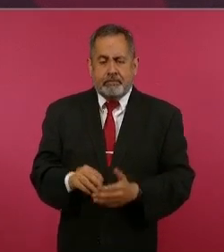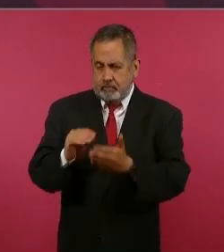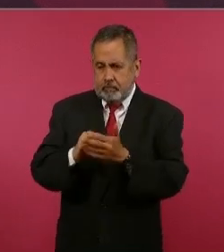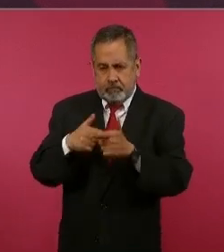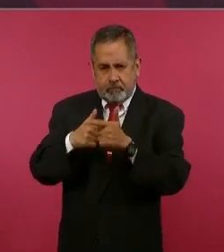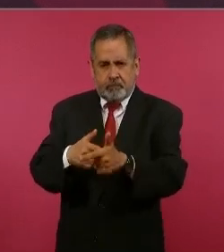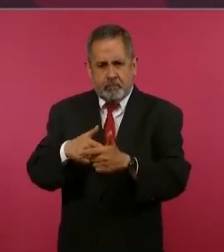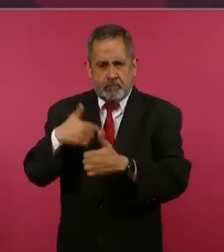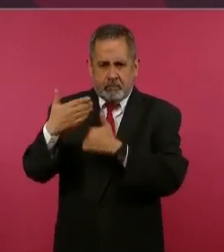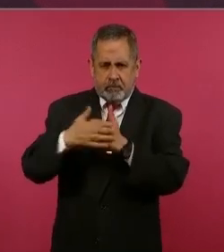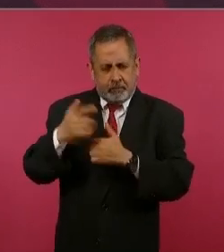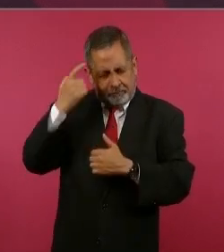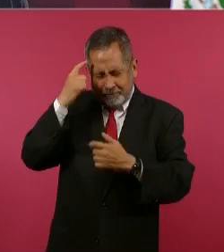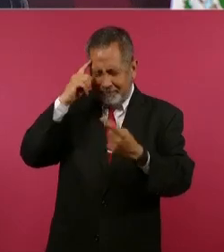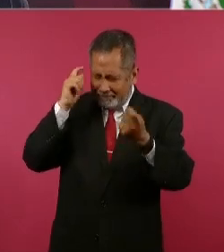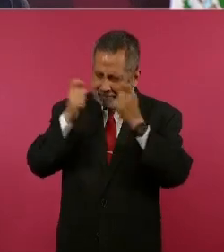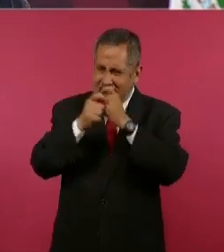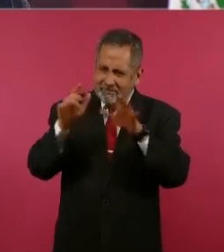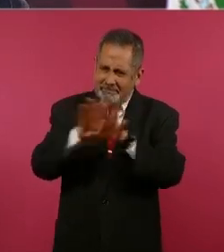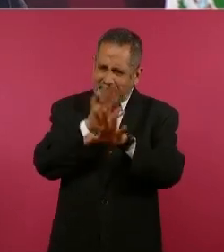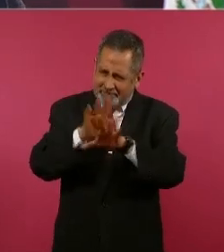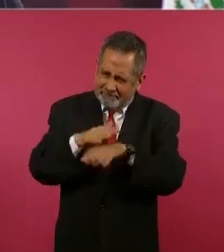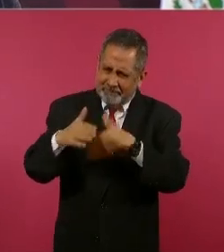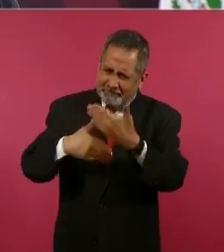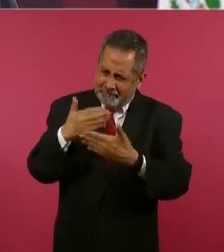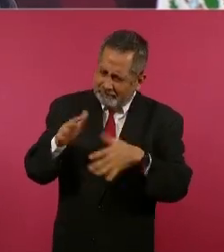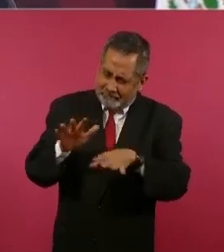continuar con la revolución de las conciencias.